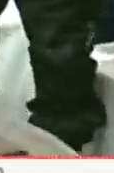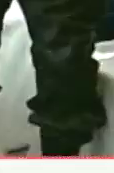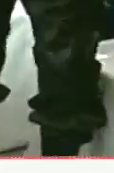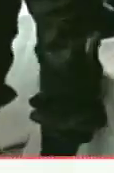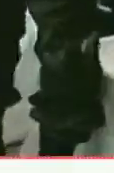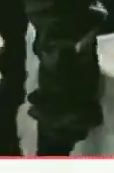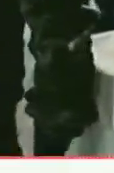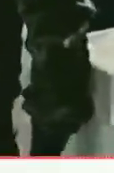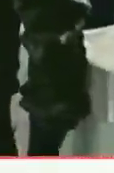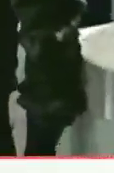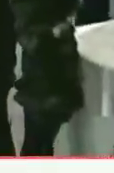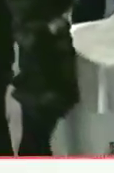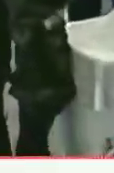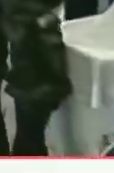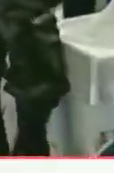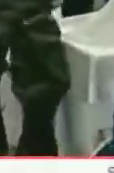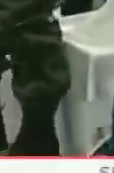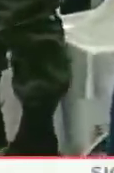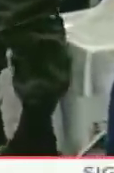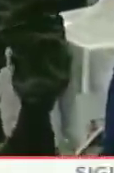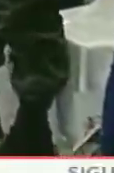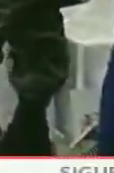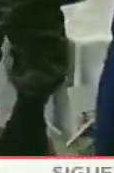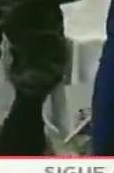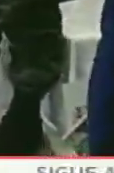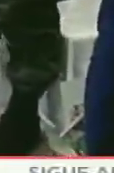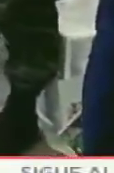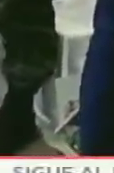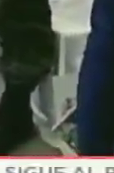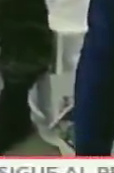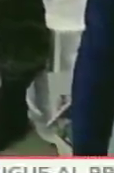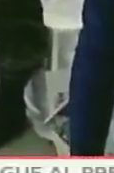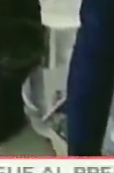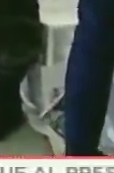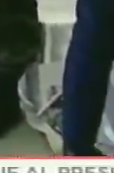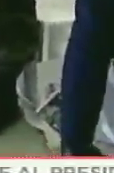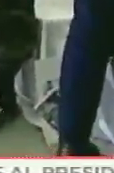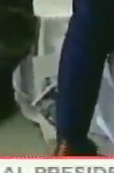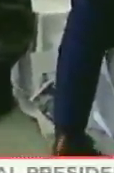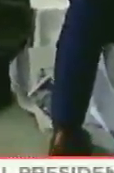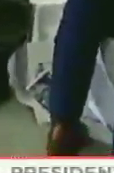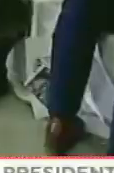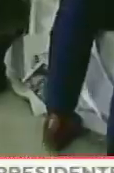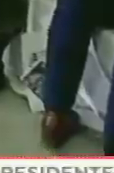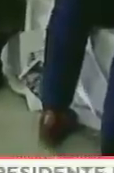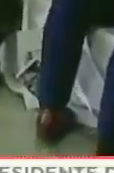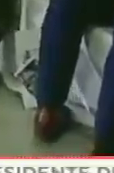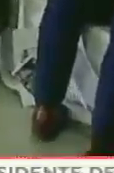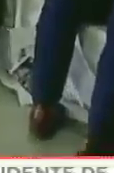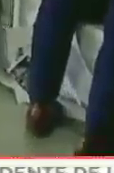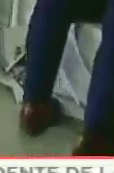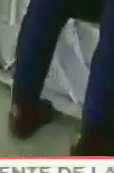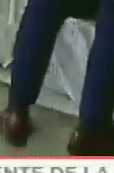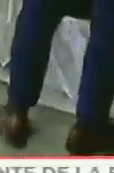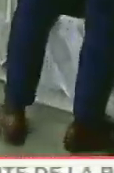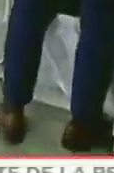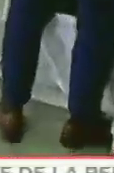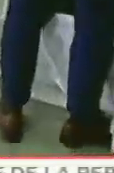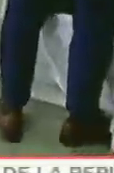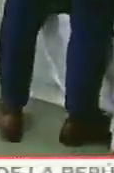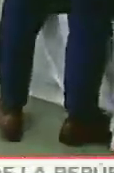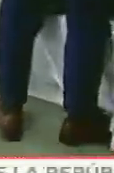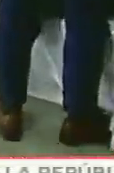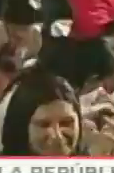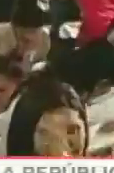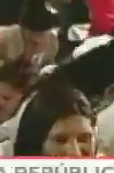que ha establecido el gobierno de los Estados Unidos de Norteamérica de forma unilateral en contra del desarrollo sustentable